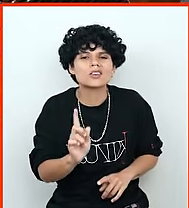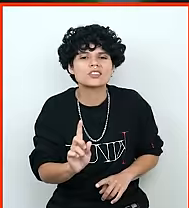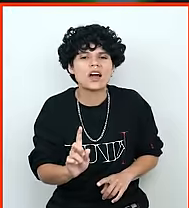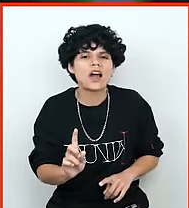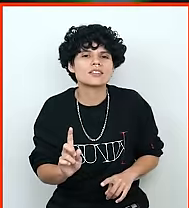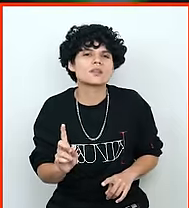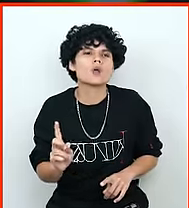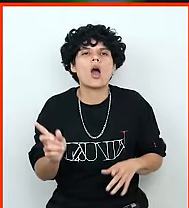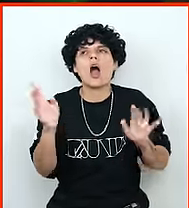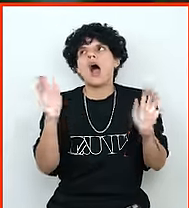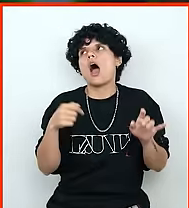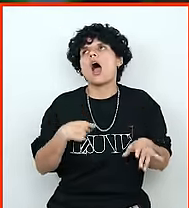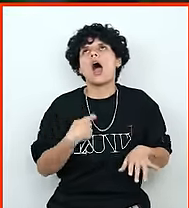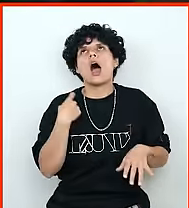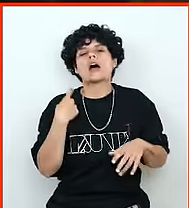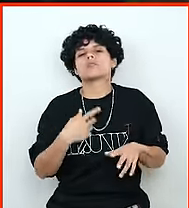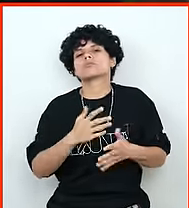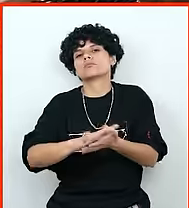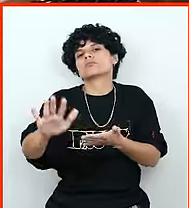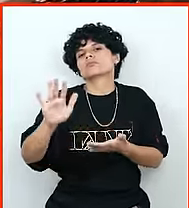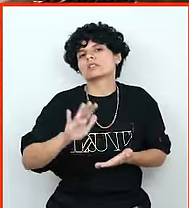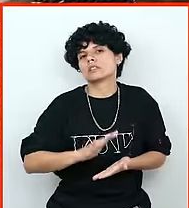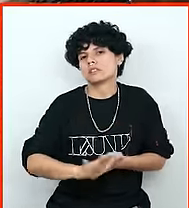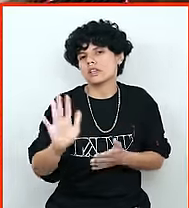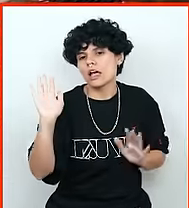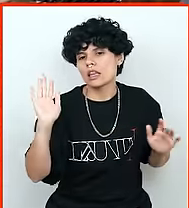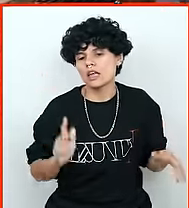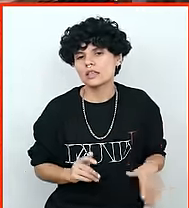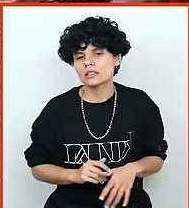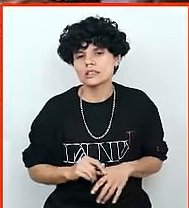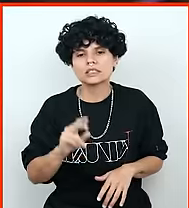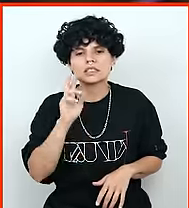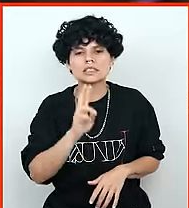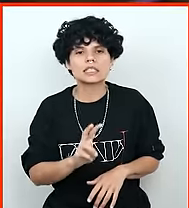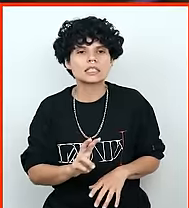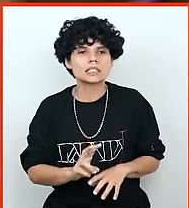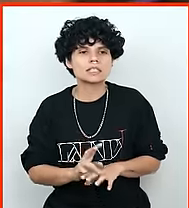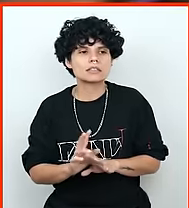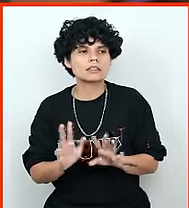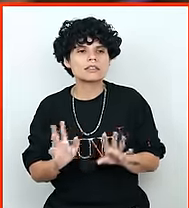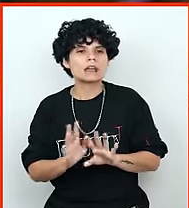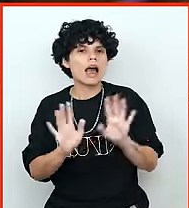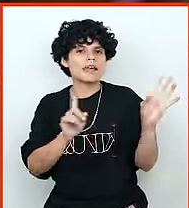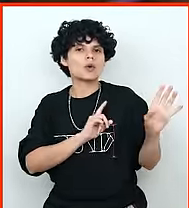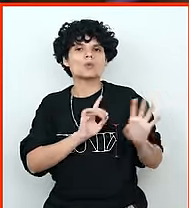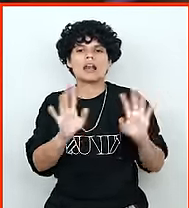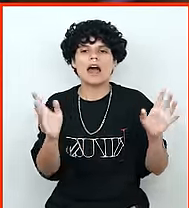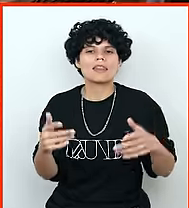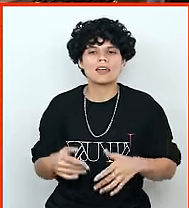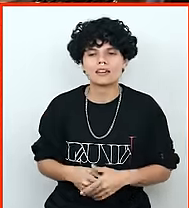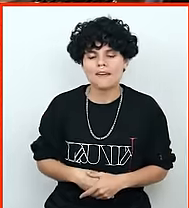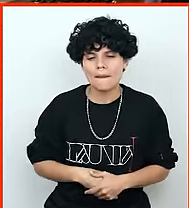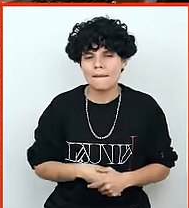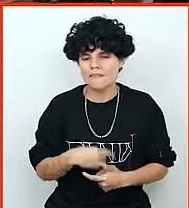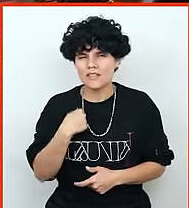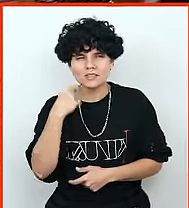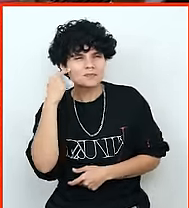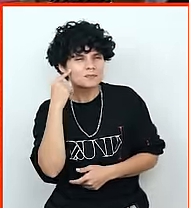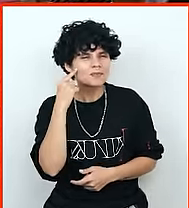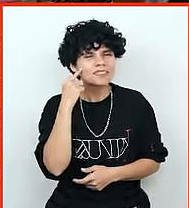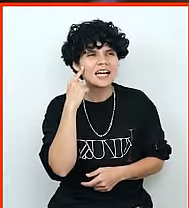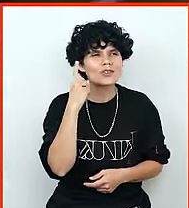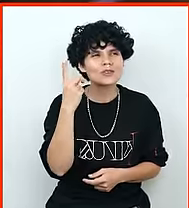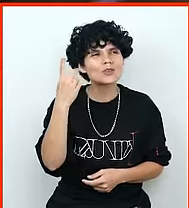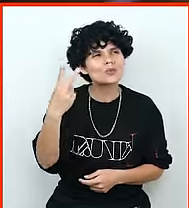para que no se la lleve pelada. Ah, ¿están todos pelados? Sí, sí. Nos gusta ese estilo. A ver, ¿qué podría, así como, una, como